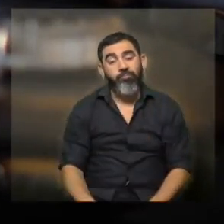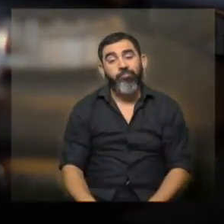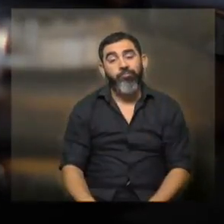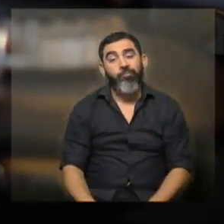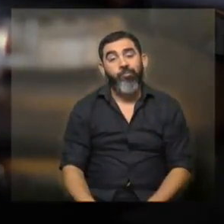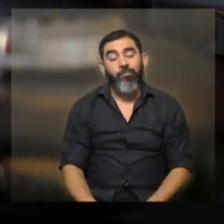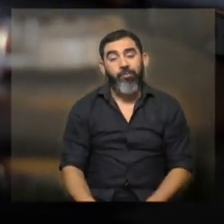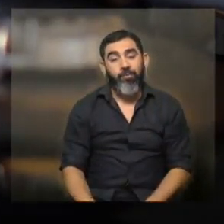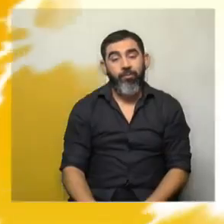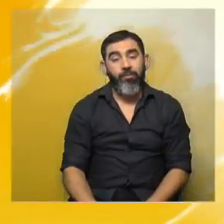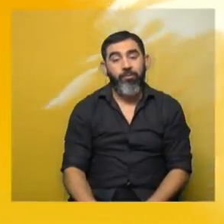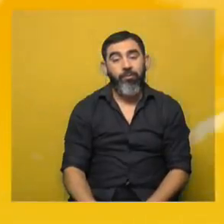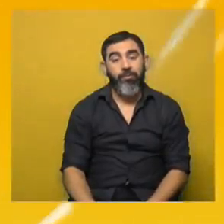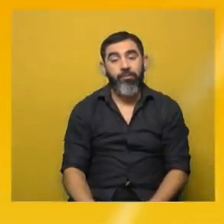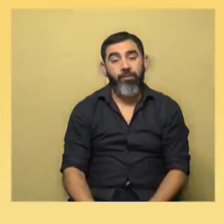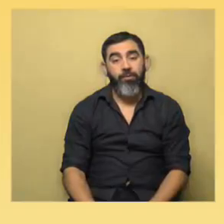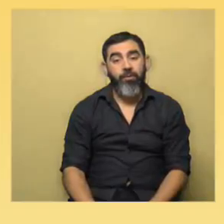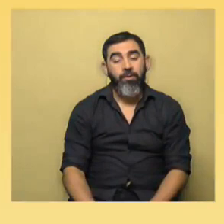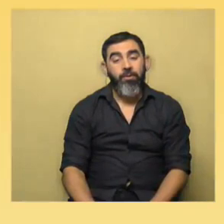incendio.